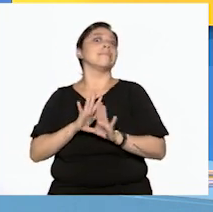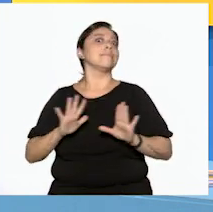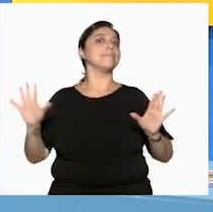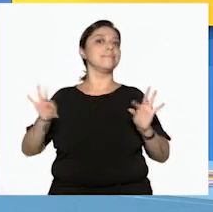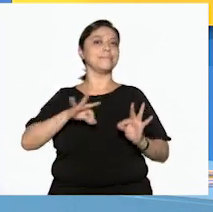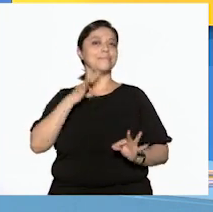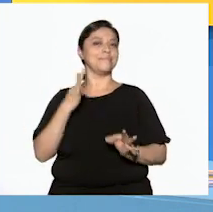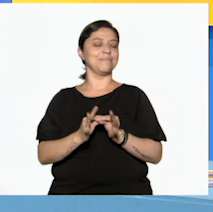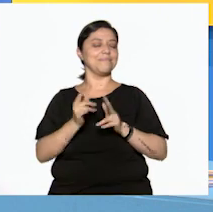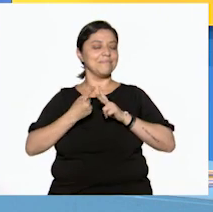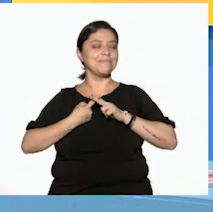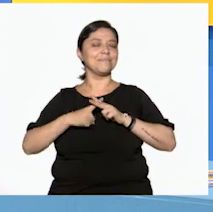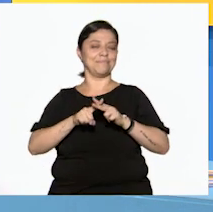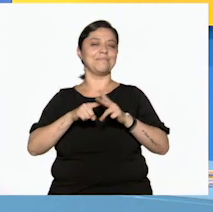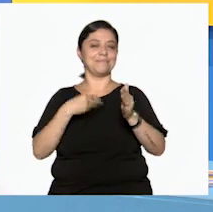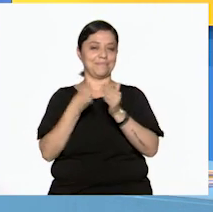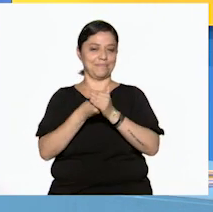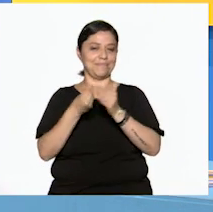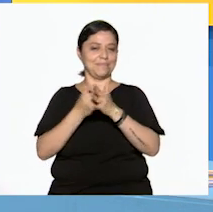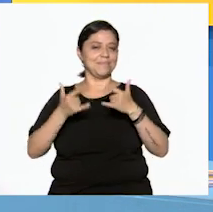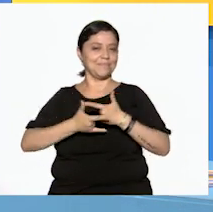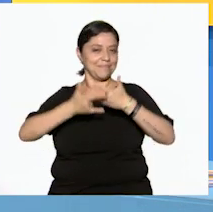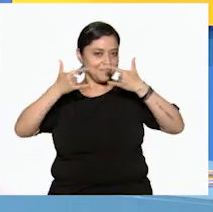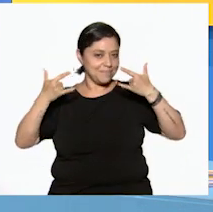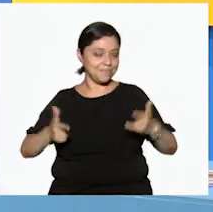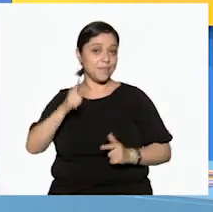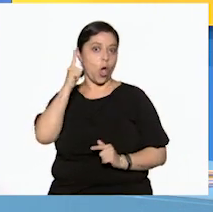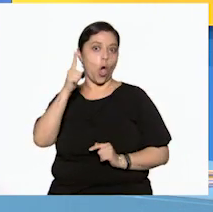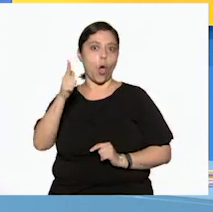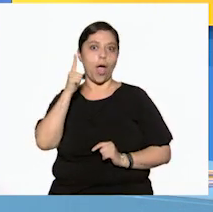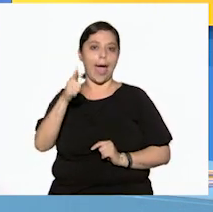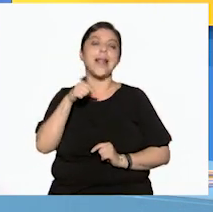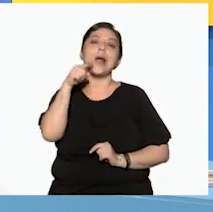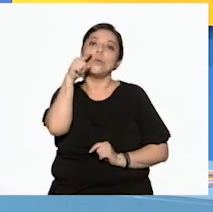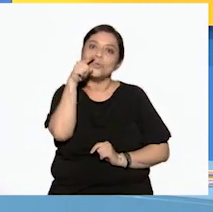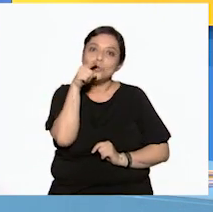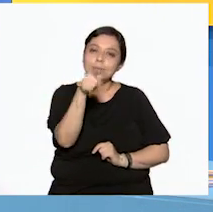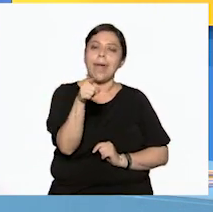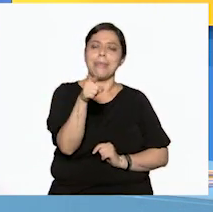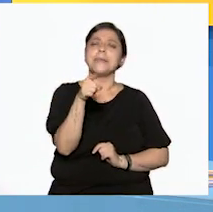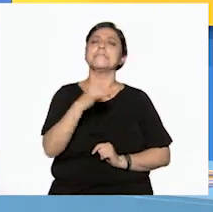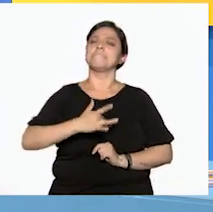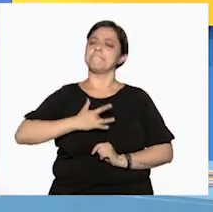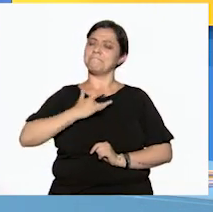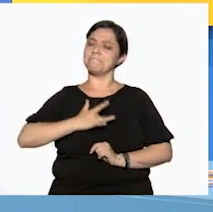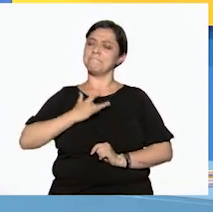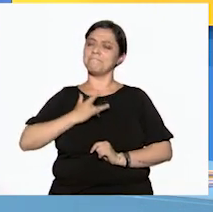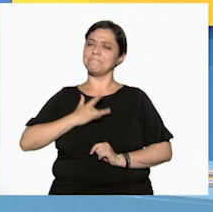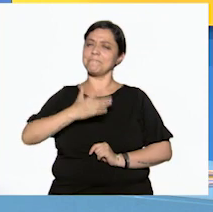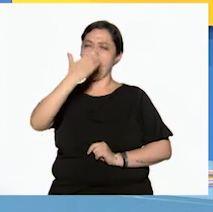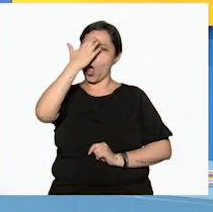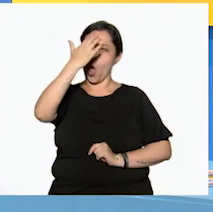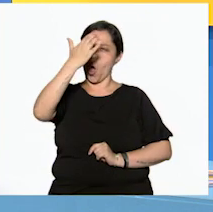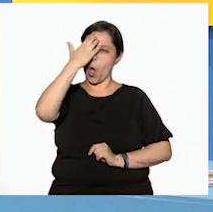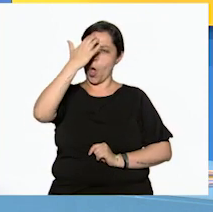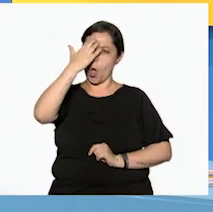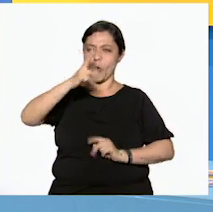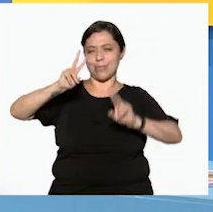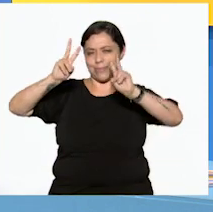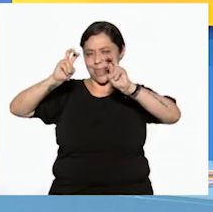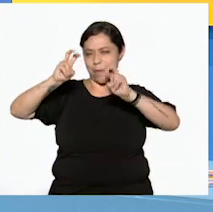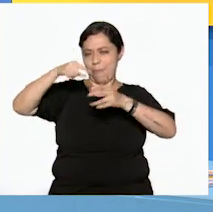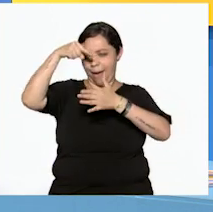listos para comenzar con nuestras clases de historia. Esperemos que ya se encuentren más familiarizados con los temas que estudiaremos